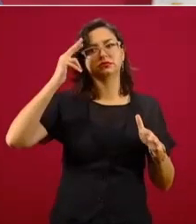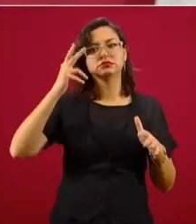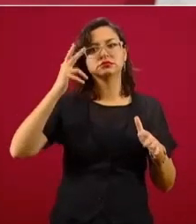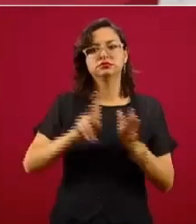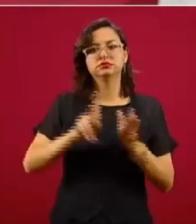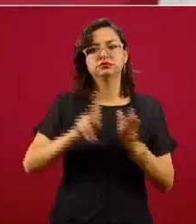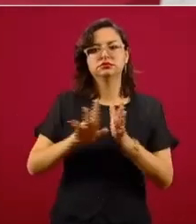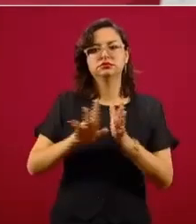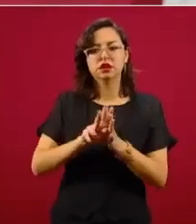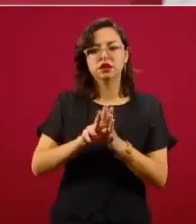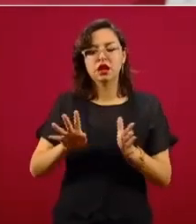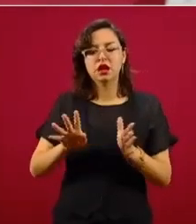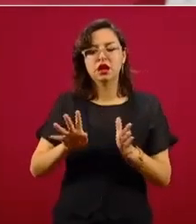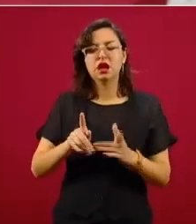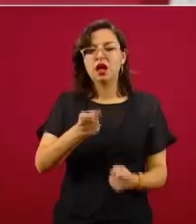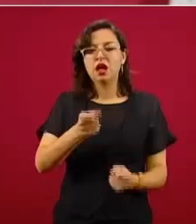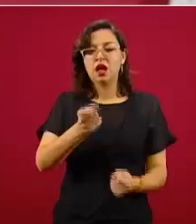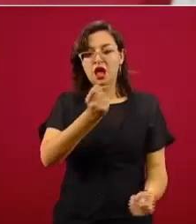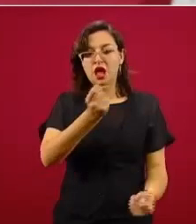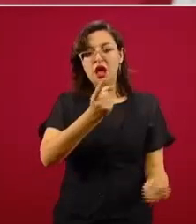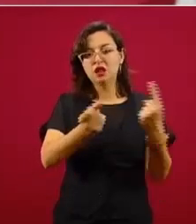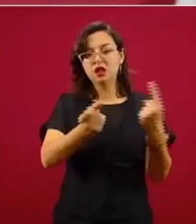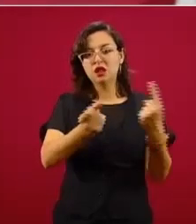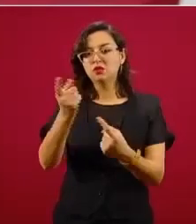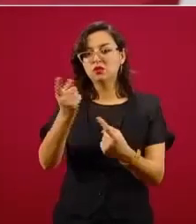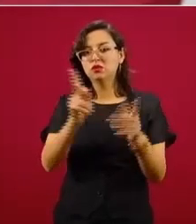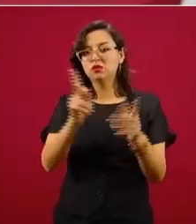algunos tenían sus espacios